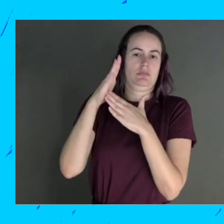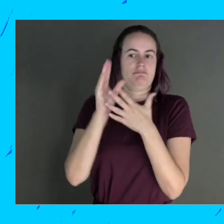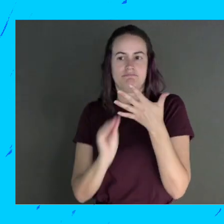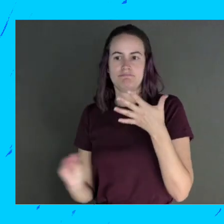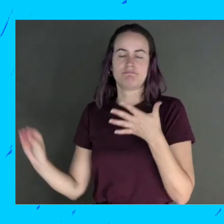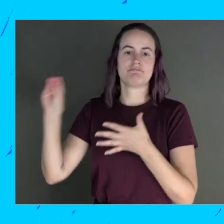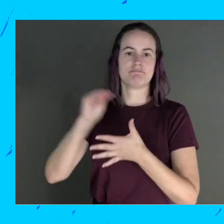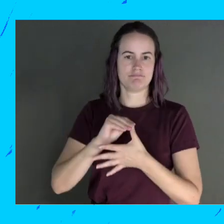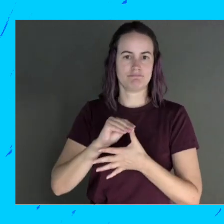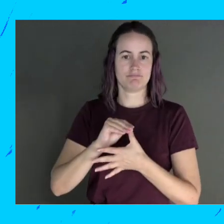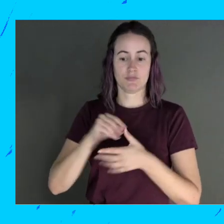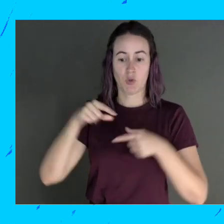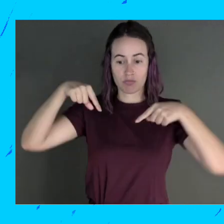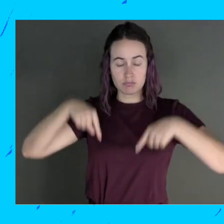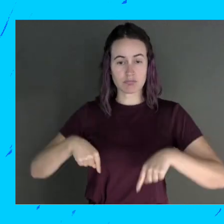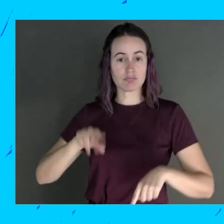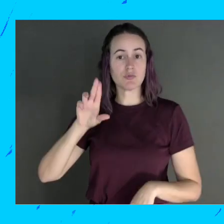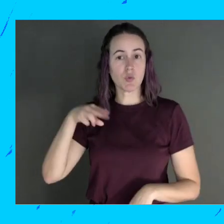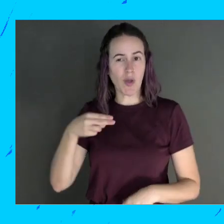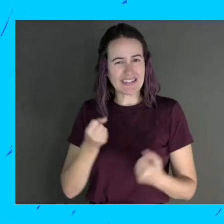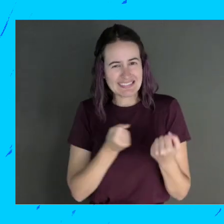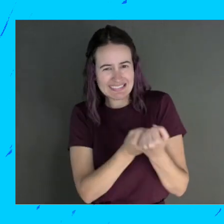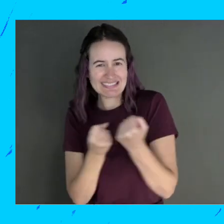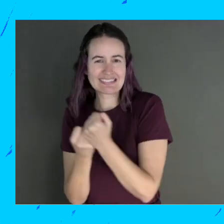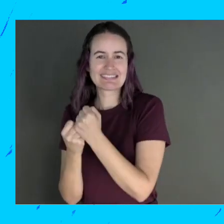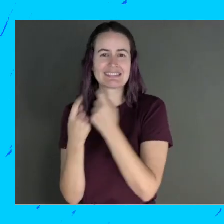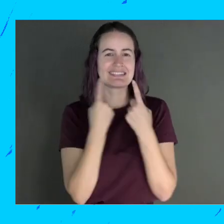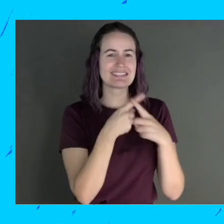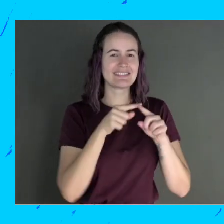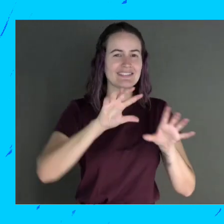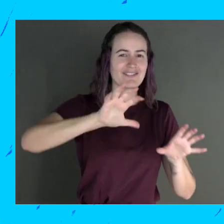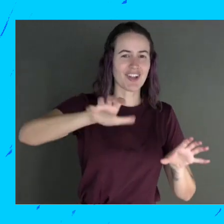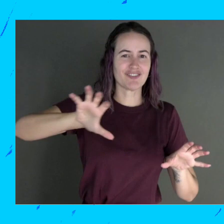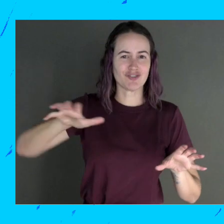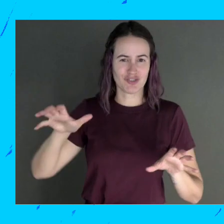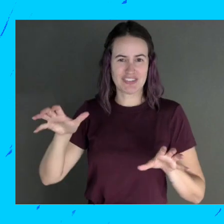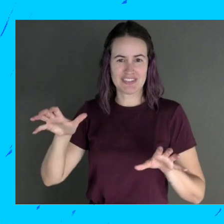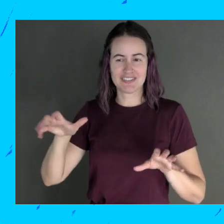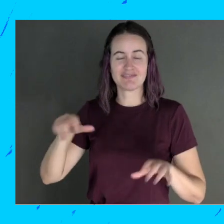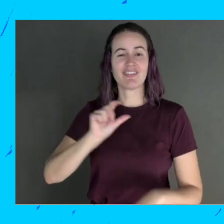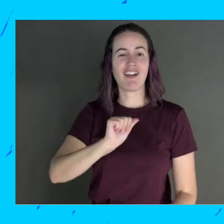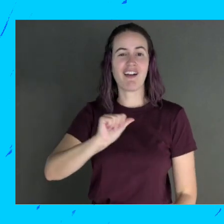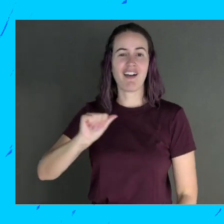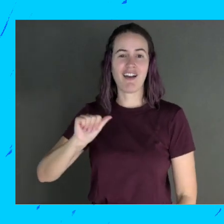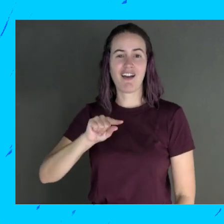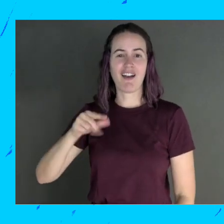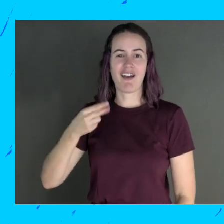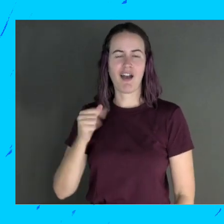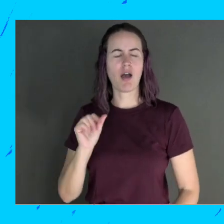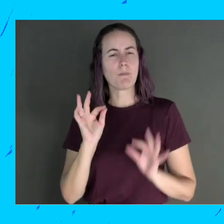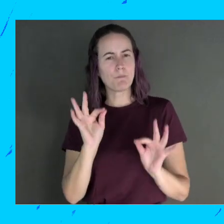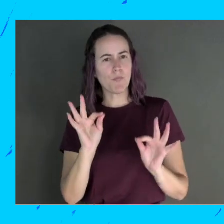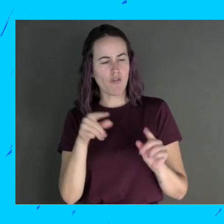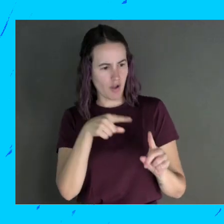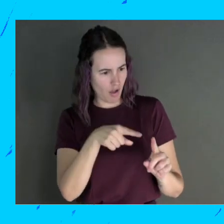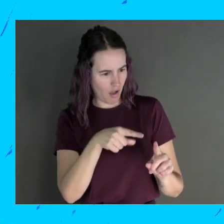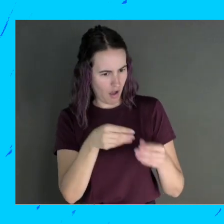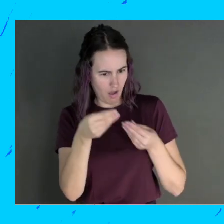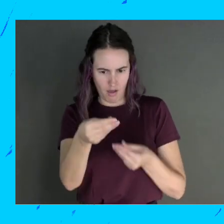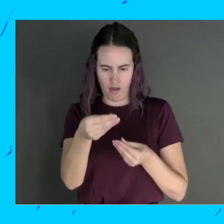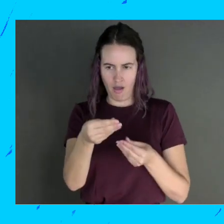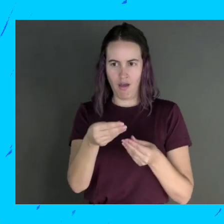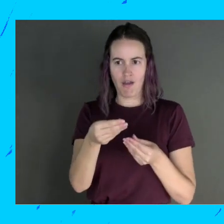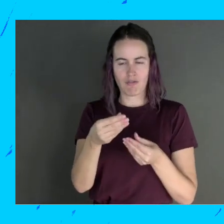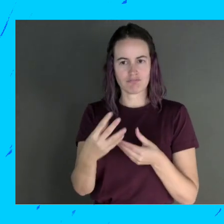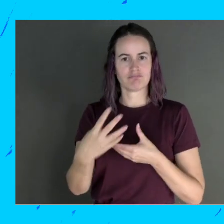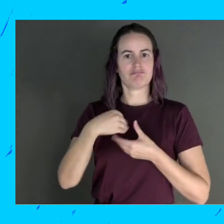que estar en el frente, no tienen que liderar. Tenemos que hacer todo lo que podamos para hacer que estos jóvenes tengan lo